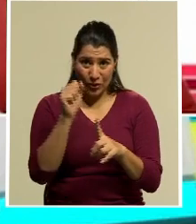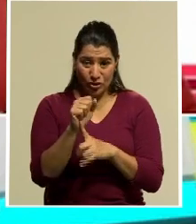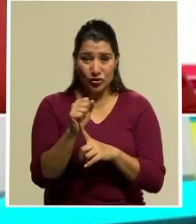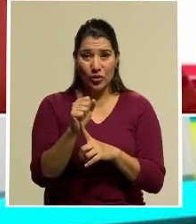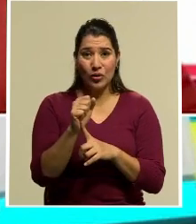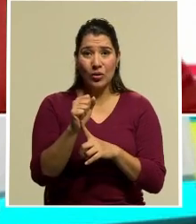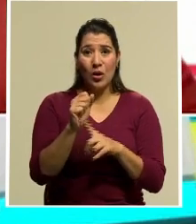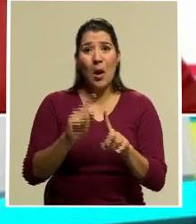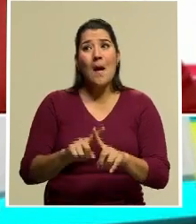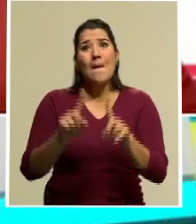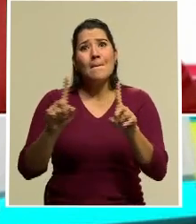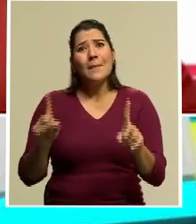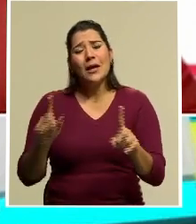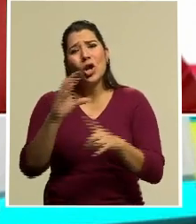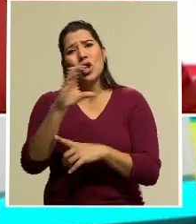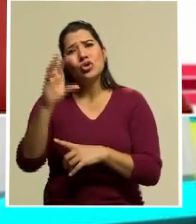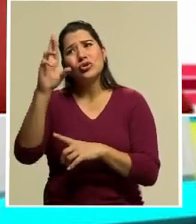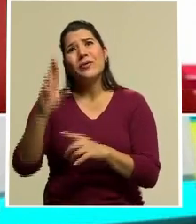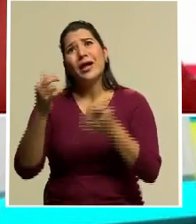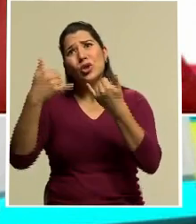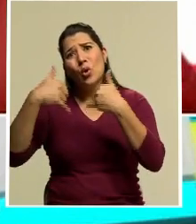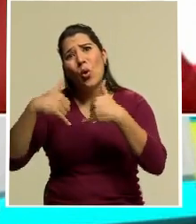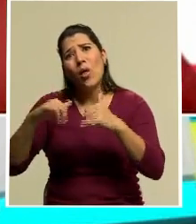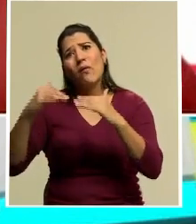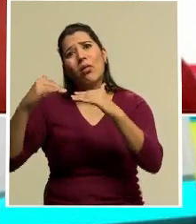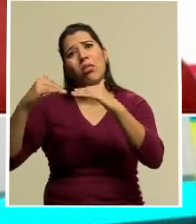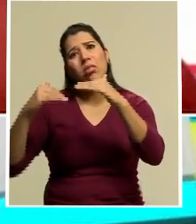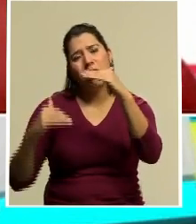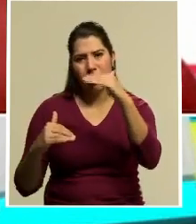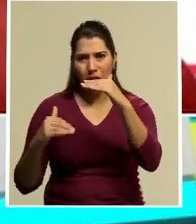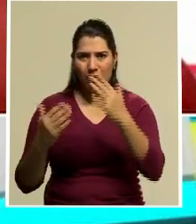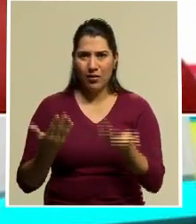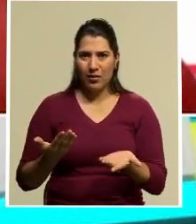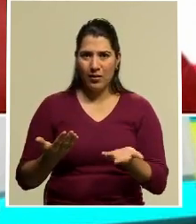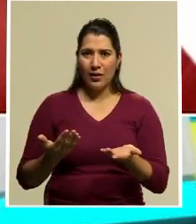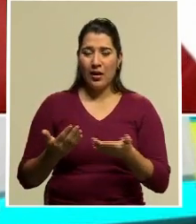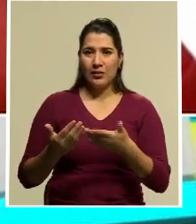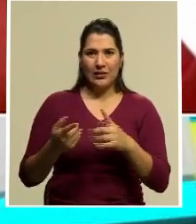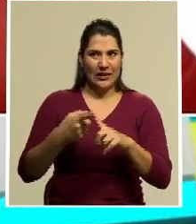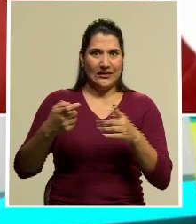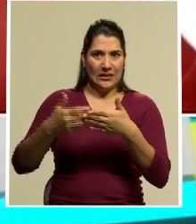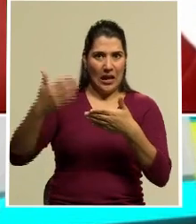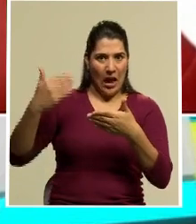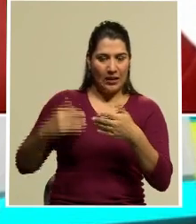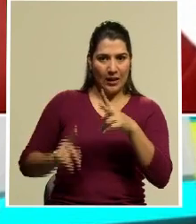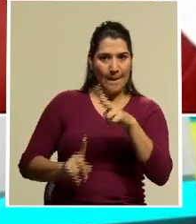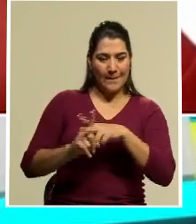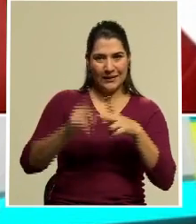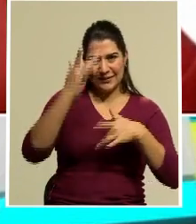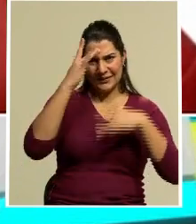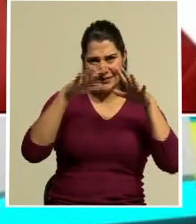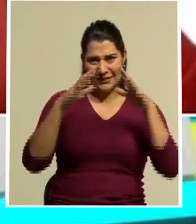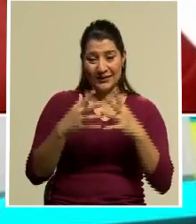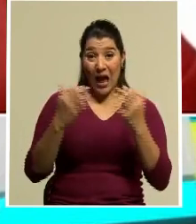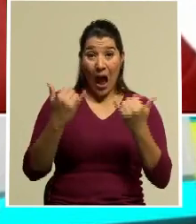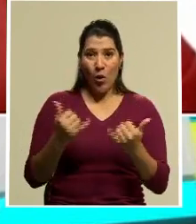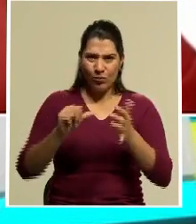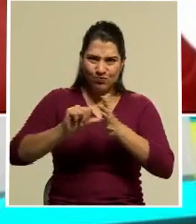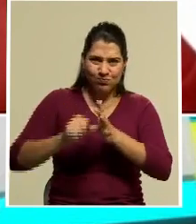sino incrementándose la inequidad aún antes de que esto se diera, y sin